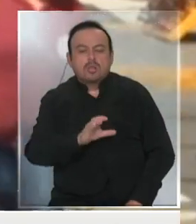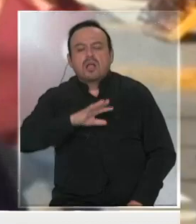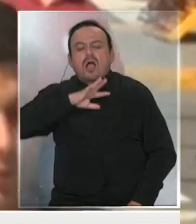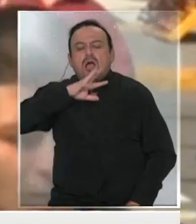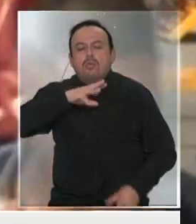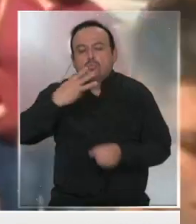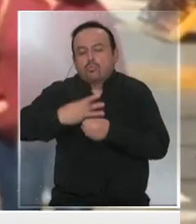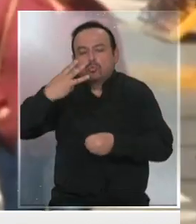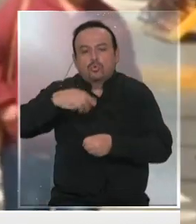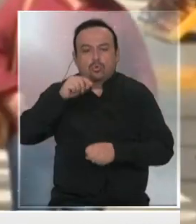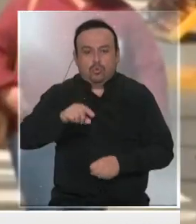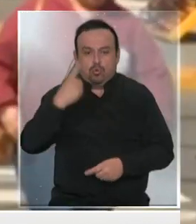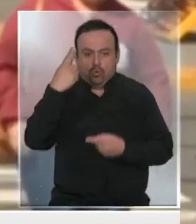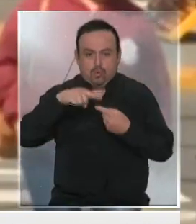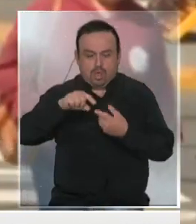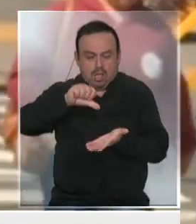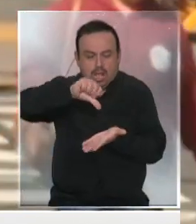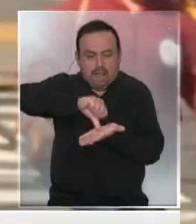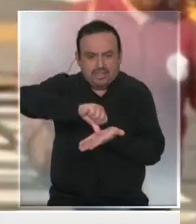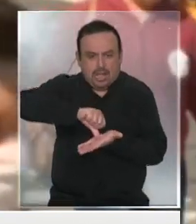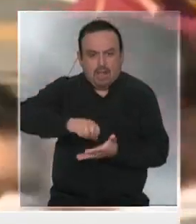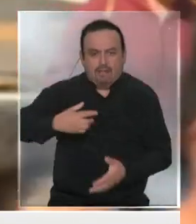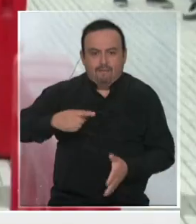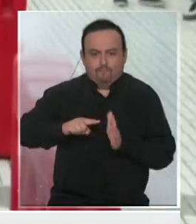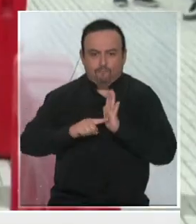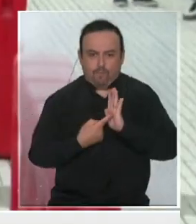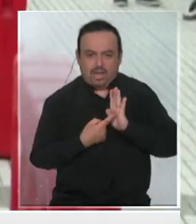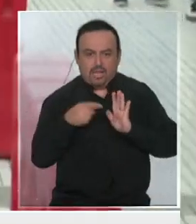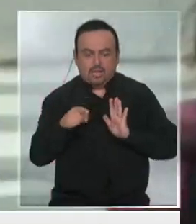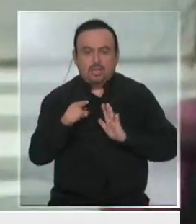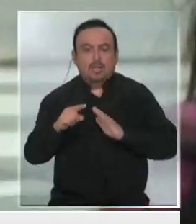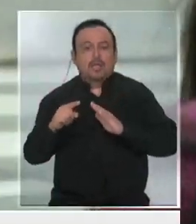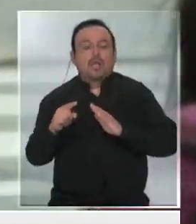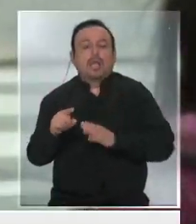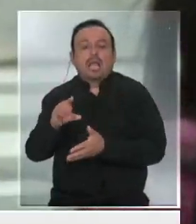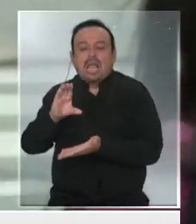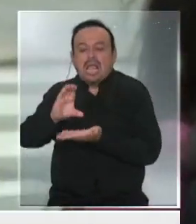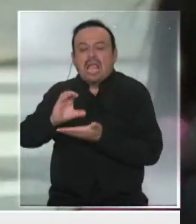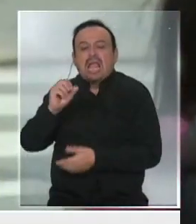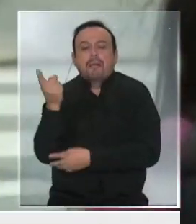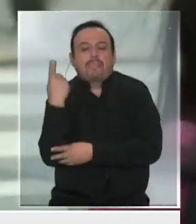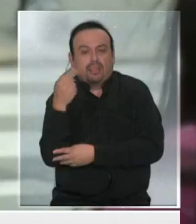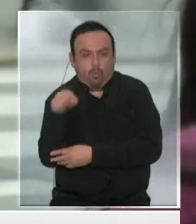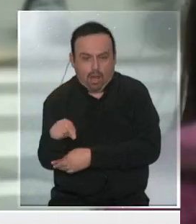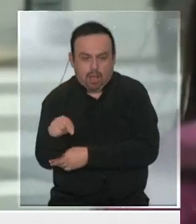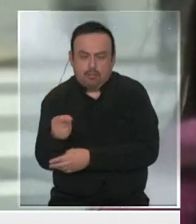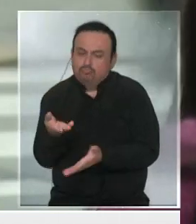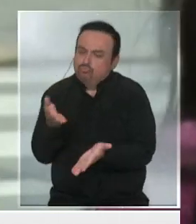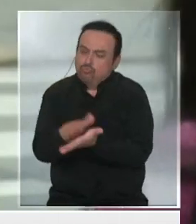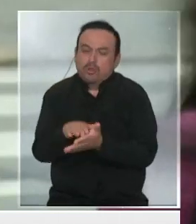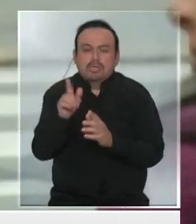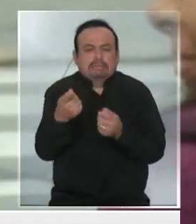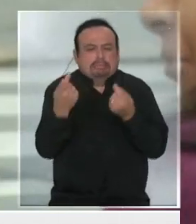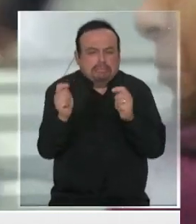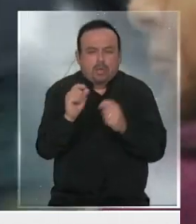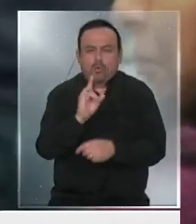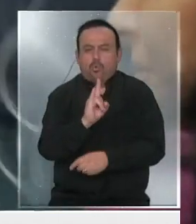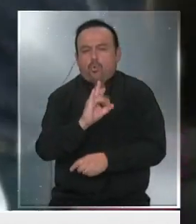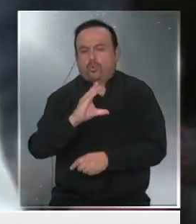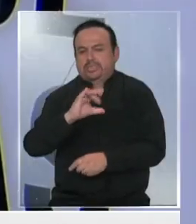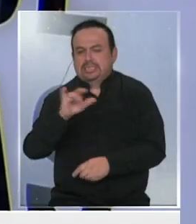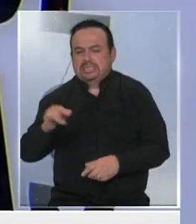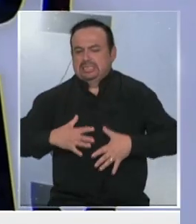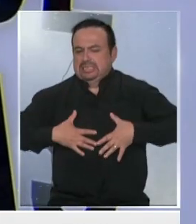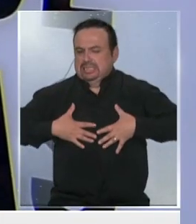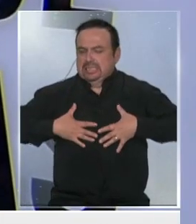mayores, una en Capital Federal, en un sanatorio privado. Murió ya en terapia intensiva, tenía síntomas,